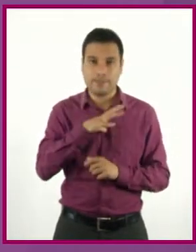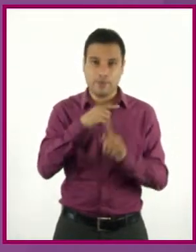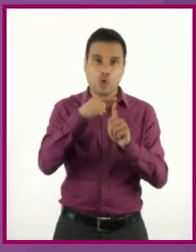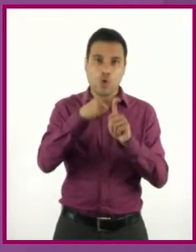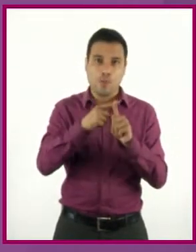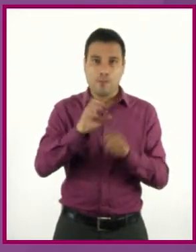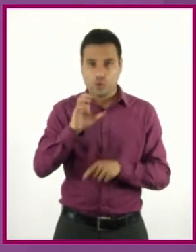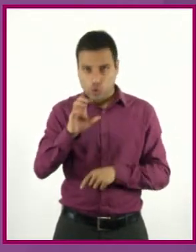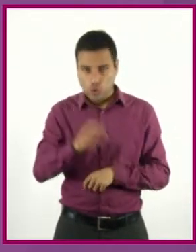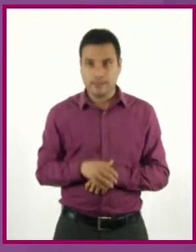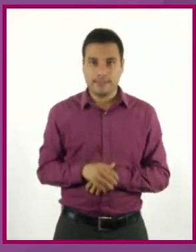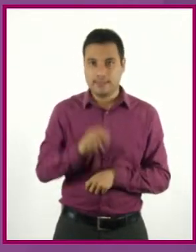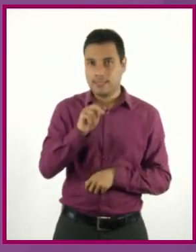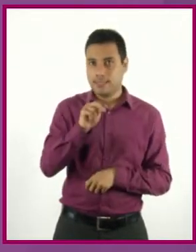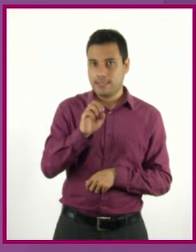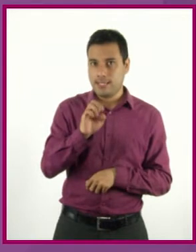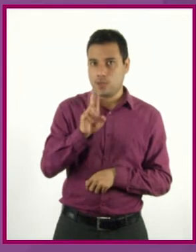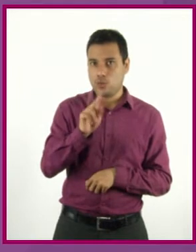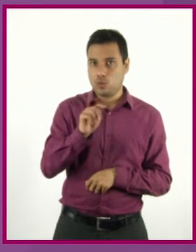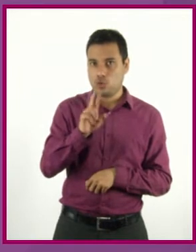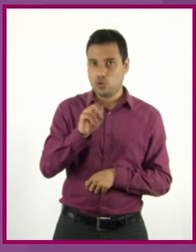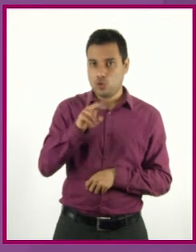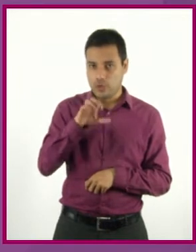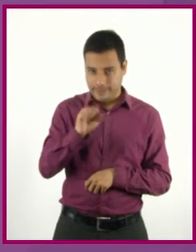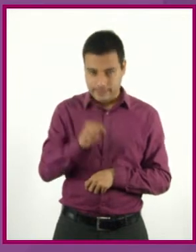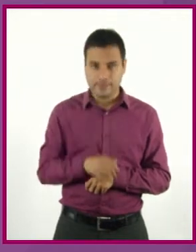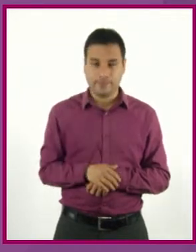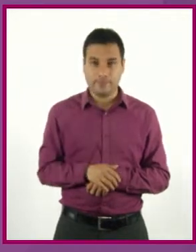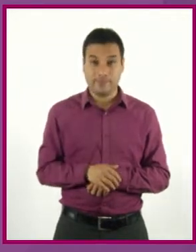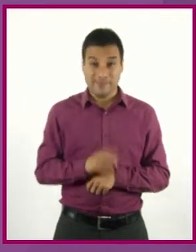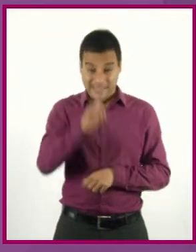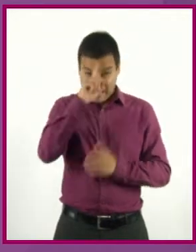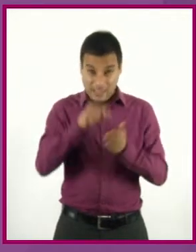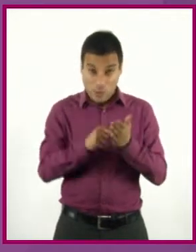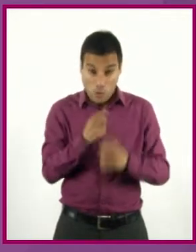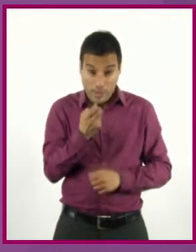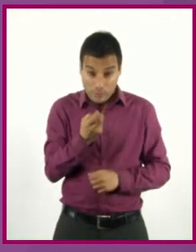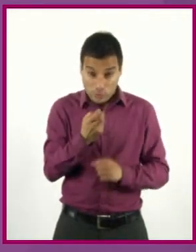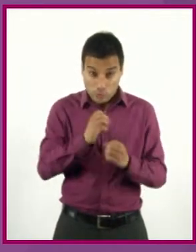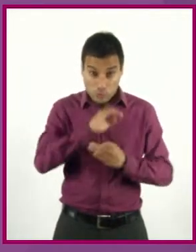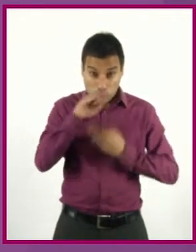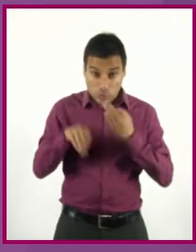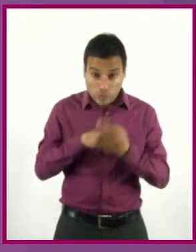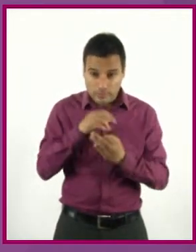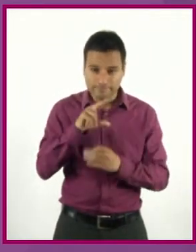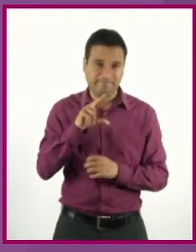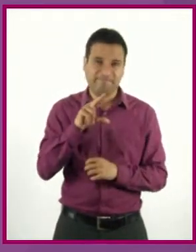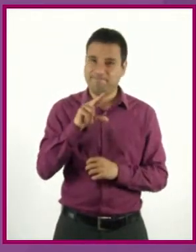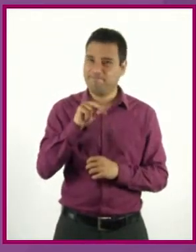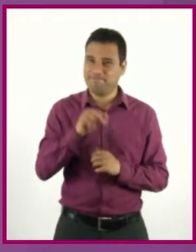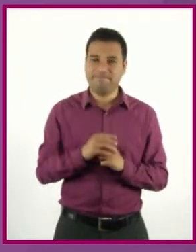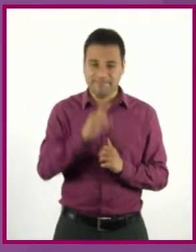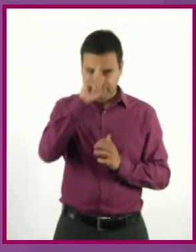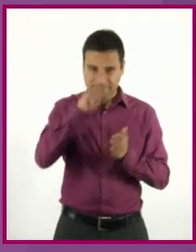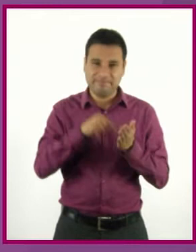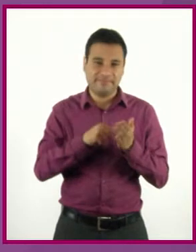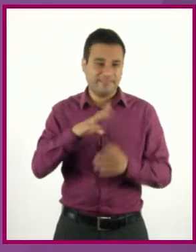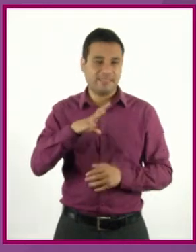y los neutrones. Pero no creo que sean todas las partículas que existen. Debe haber